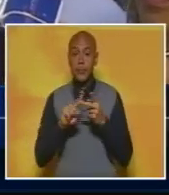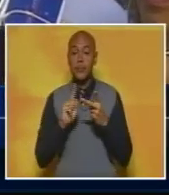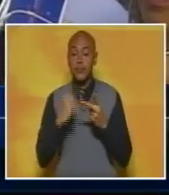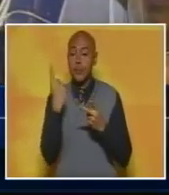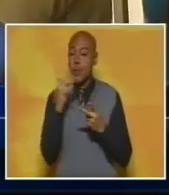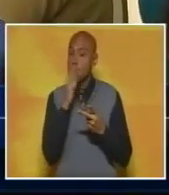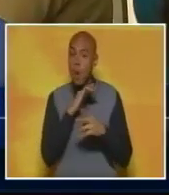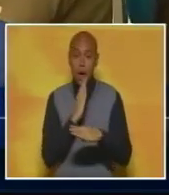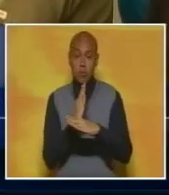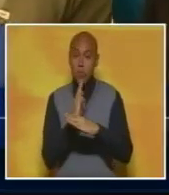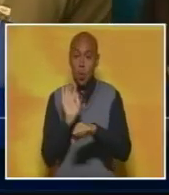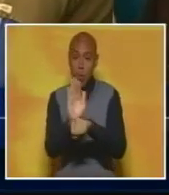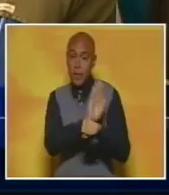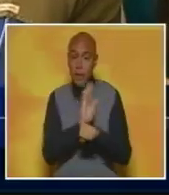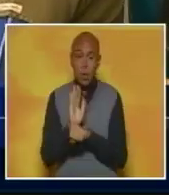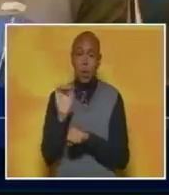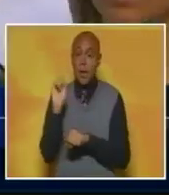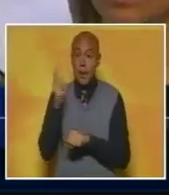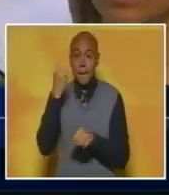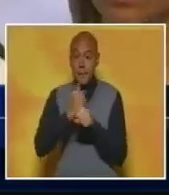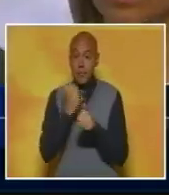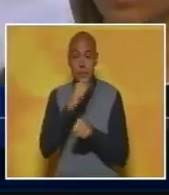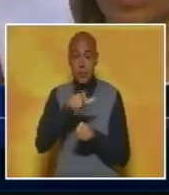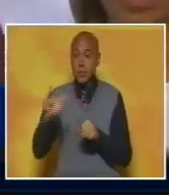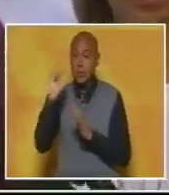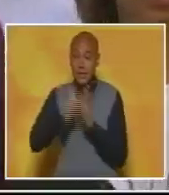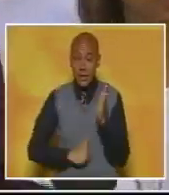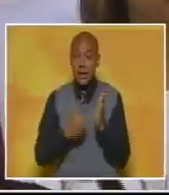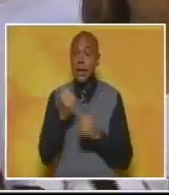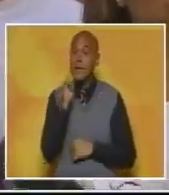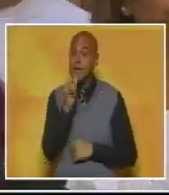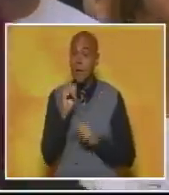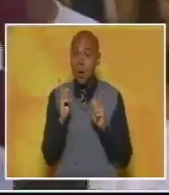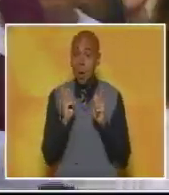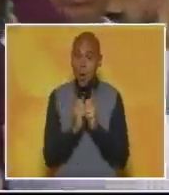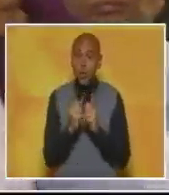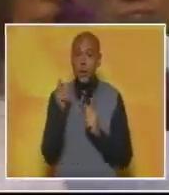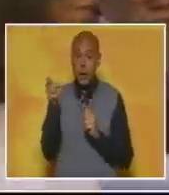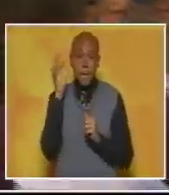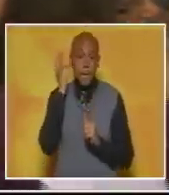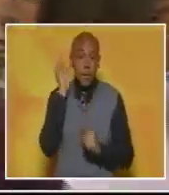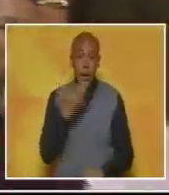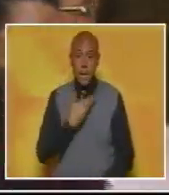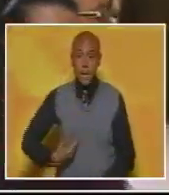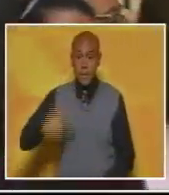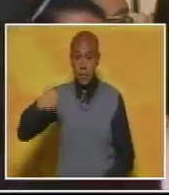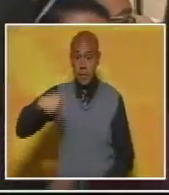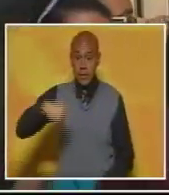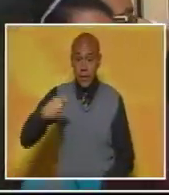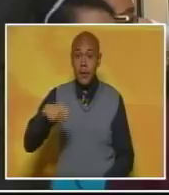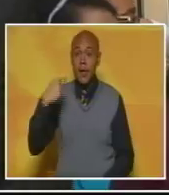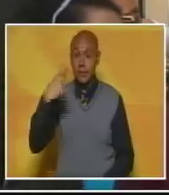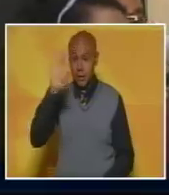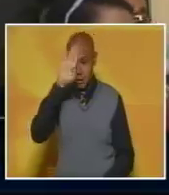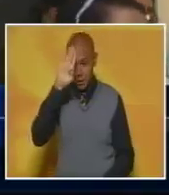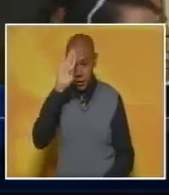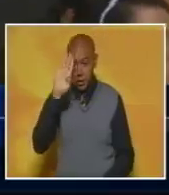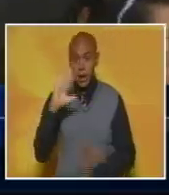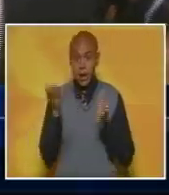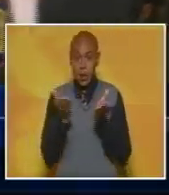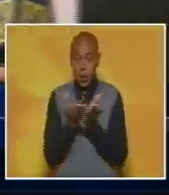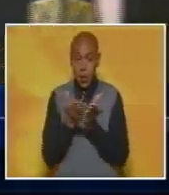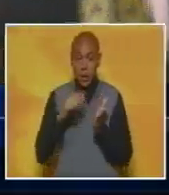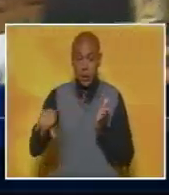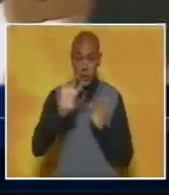barreras de protección, donde no tienen personal. Bien, son declaraciones de Ana Rosario Contreras, que está al frente de este grupo